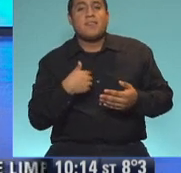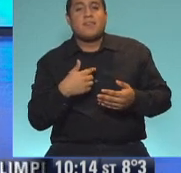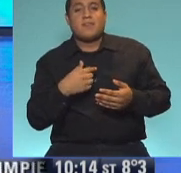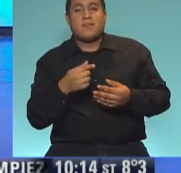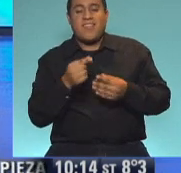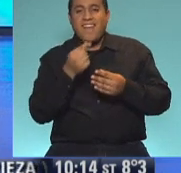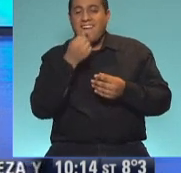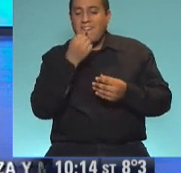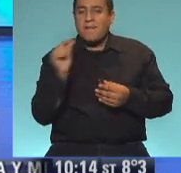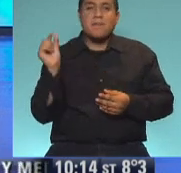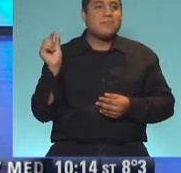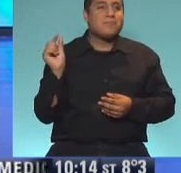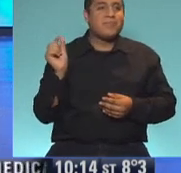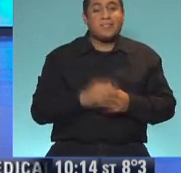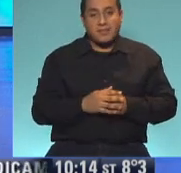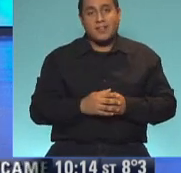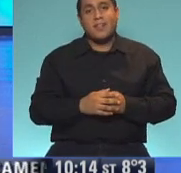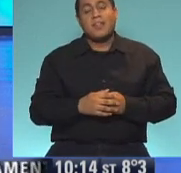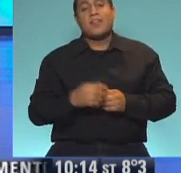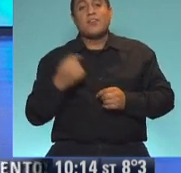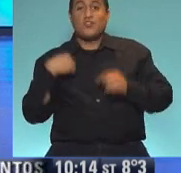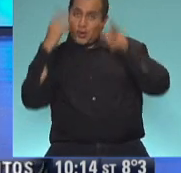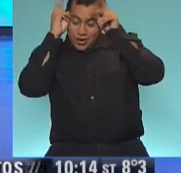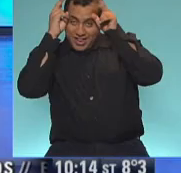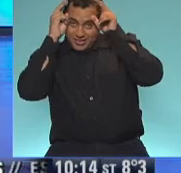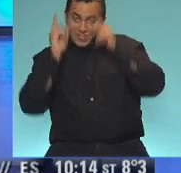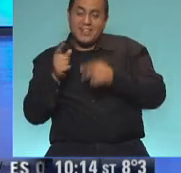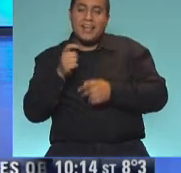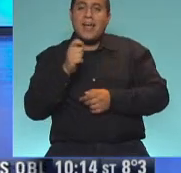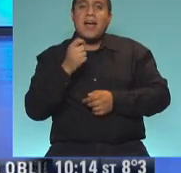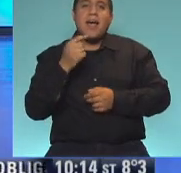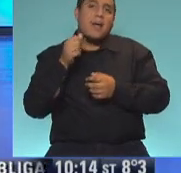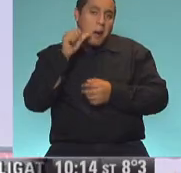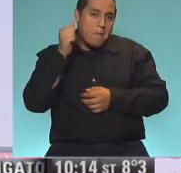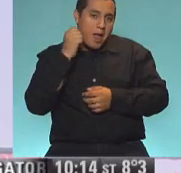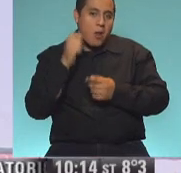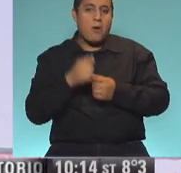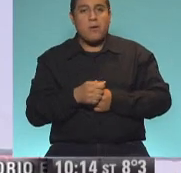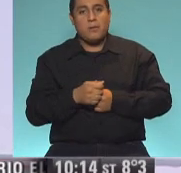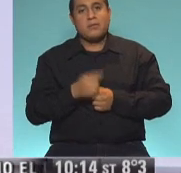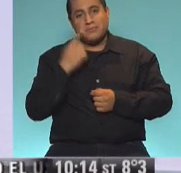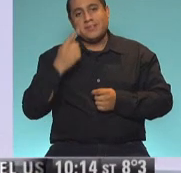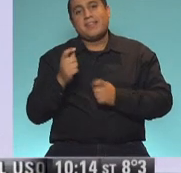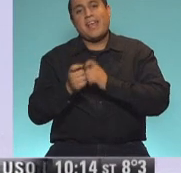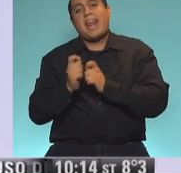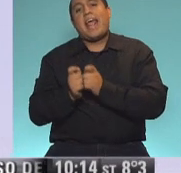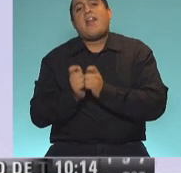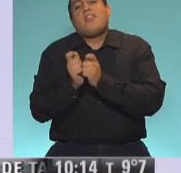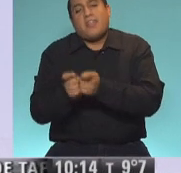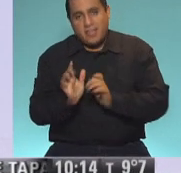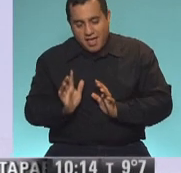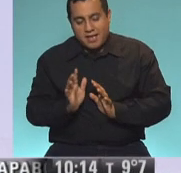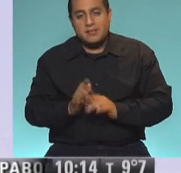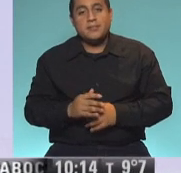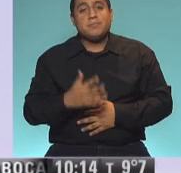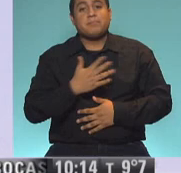mano. Y mi conejo Pérez tiene un chupetín. Que es el regalo que te voy a dejar. Me traía un chupetín, claro. Muy bien. Es como el